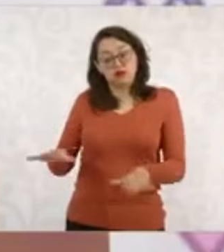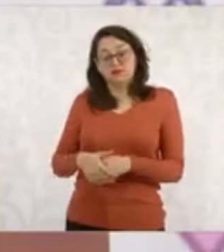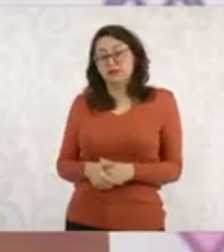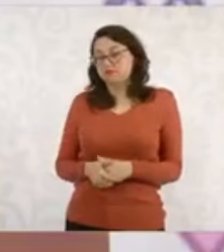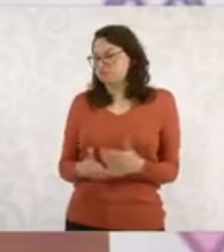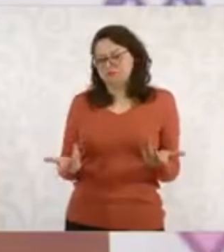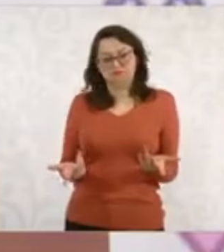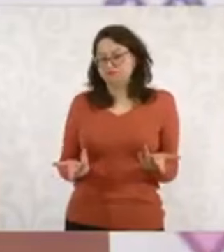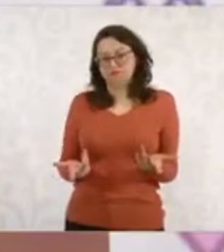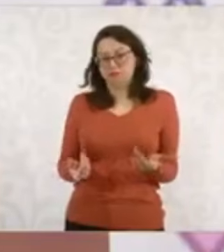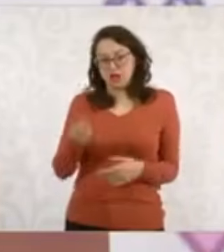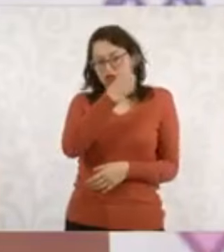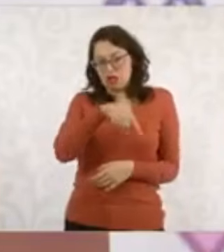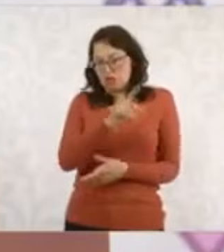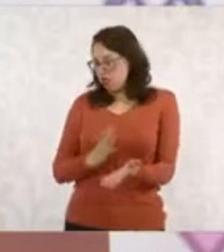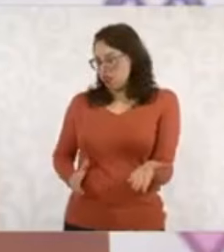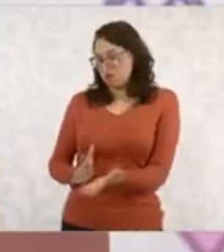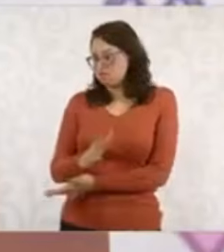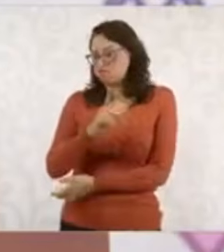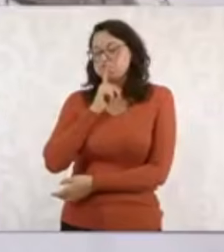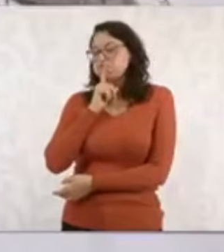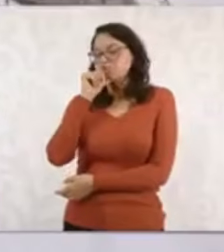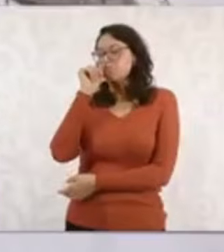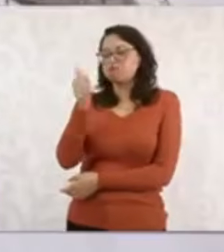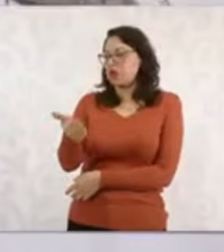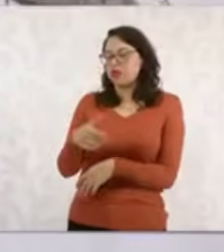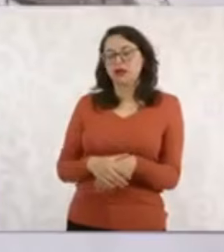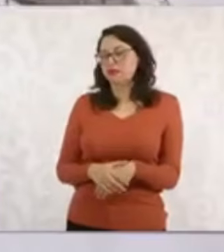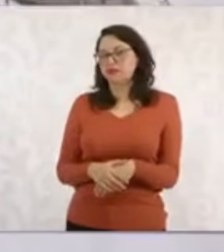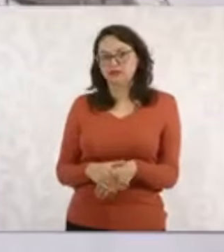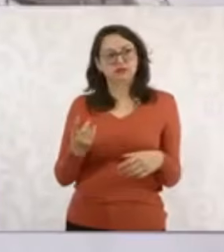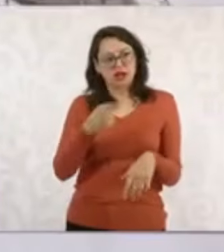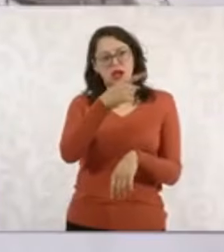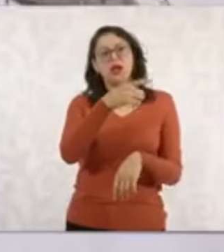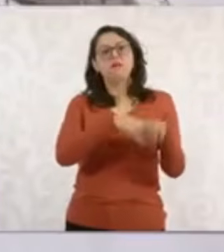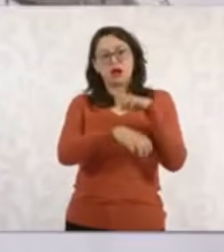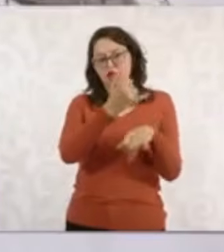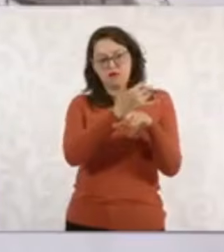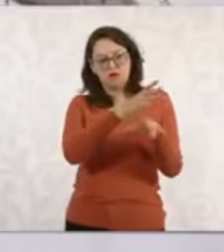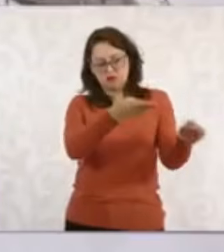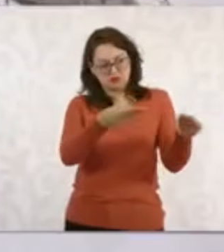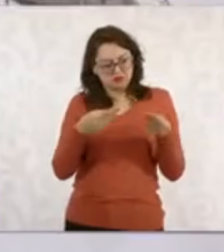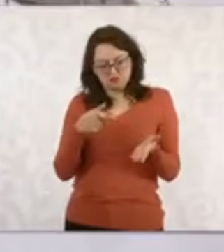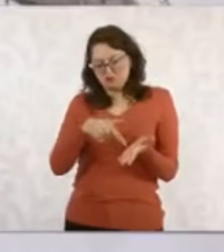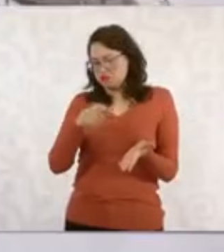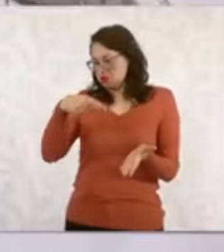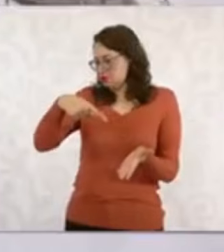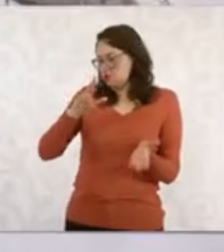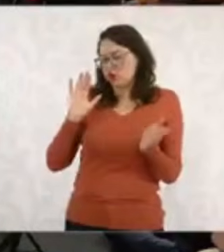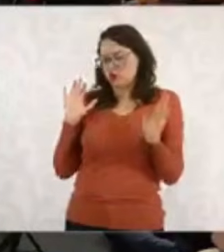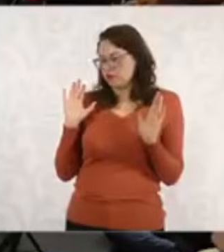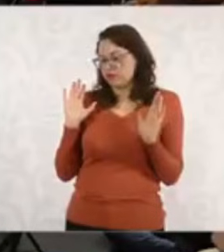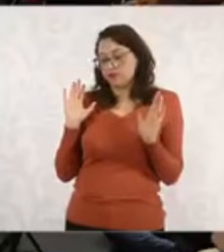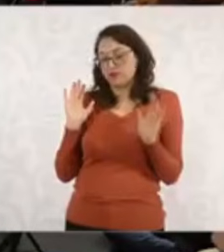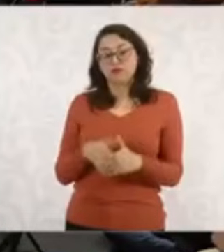no tenemos conocimiento de que hayan hecho algo distinto a lo que informan permanentemente a las autoridades mexicanas.